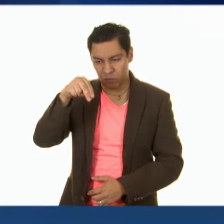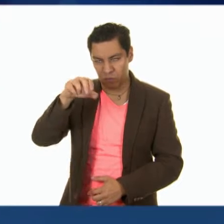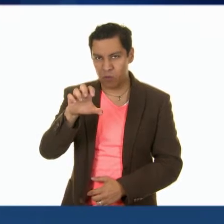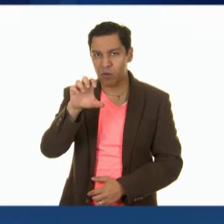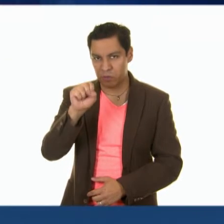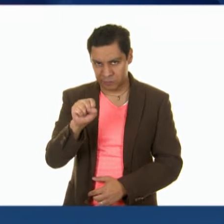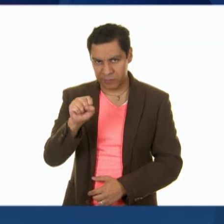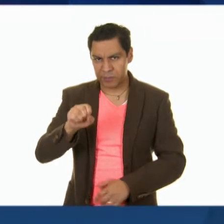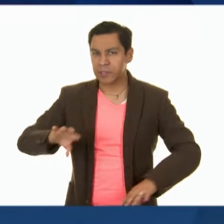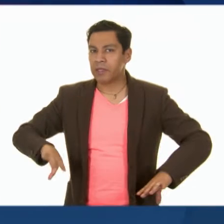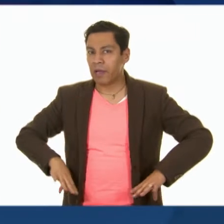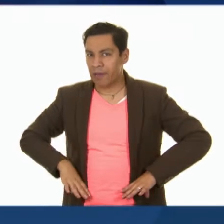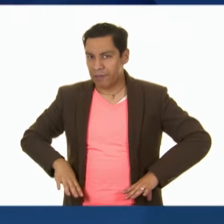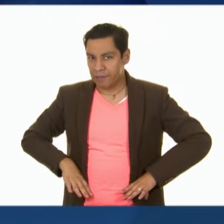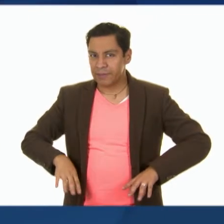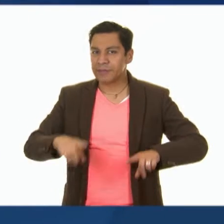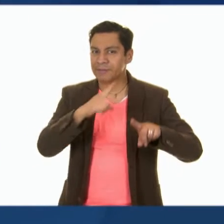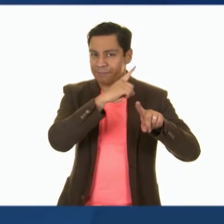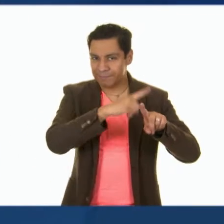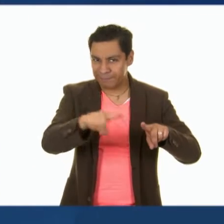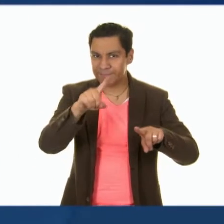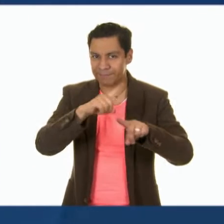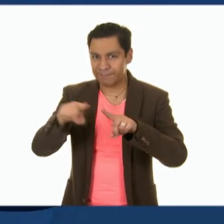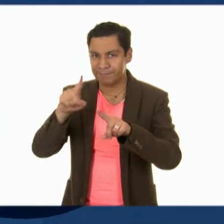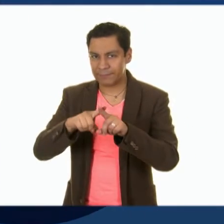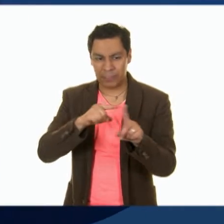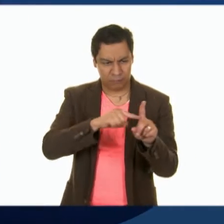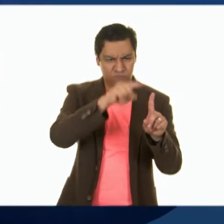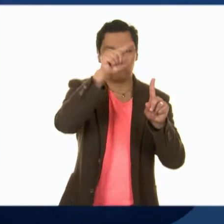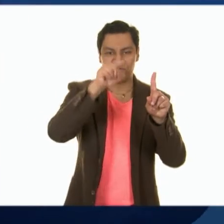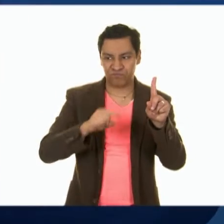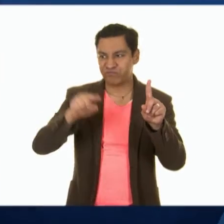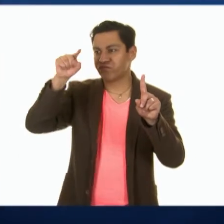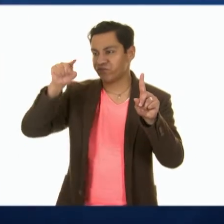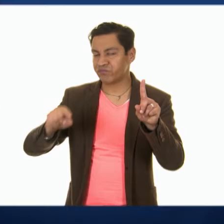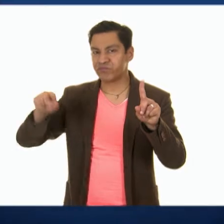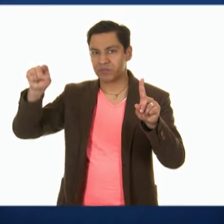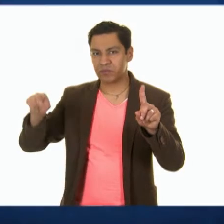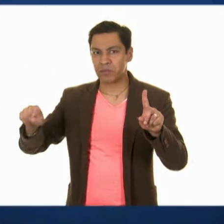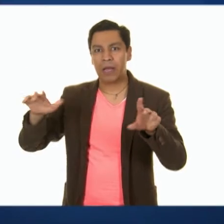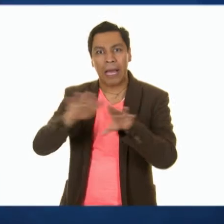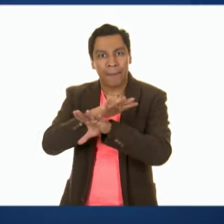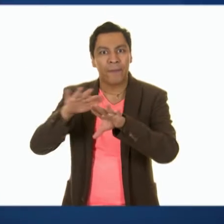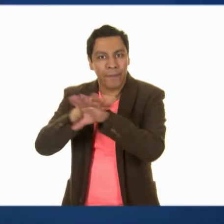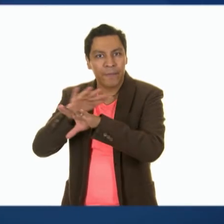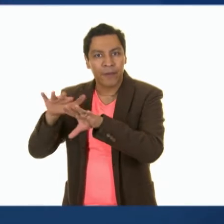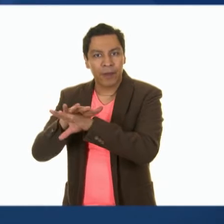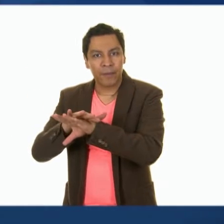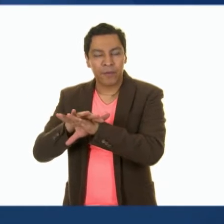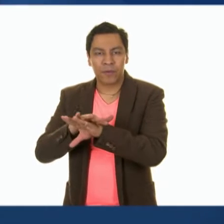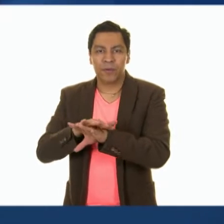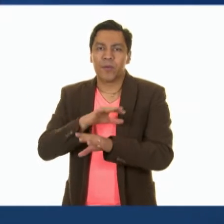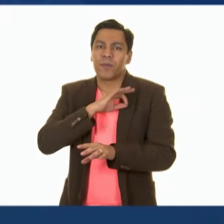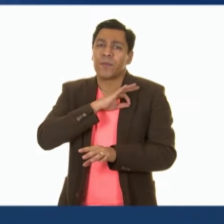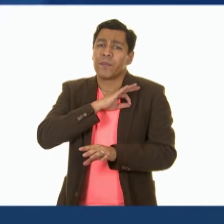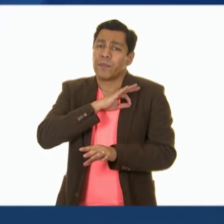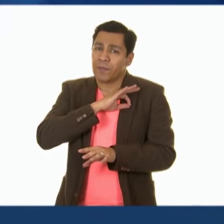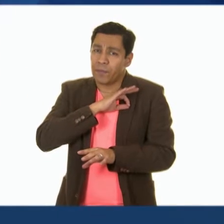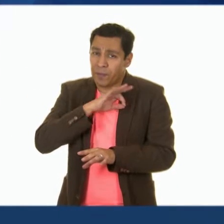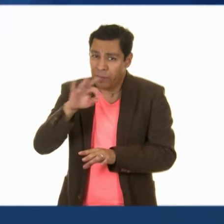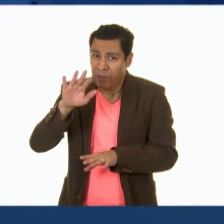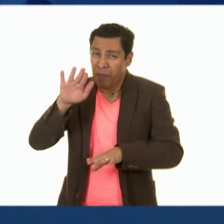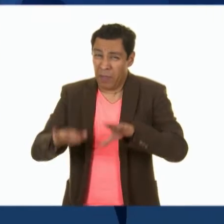y sus propiedades son distintas debido a su frecuencia y su longitud de onda. Algunas pueden ser dañinas para los seres